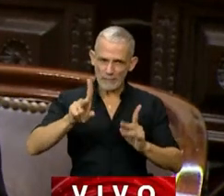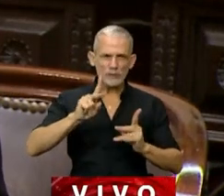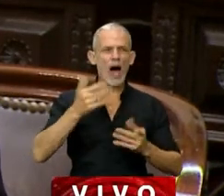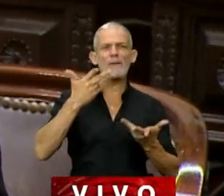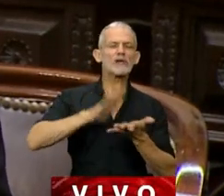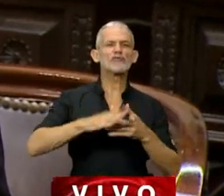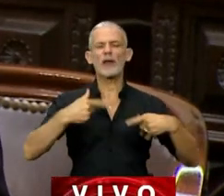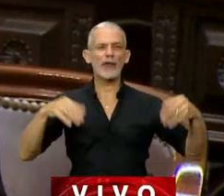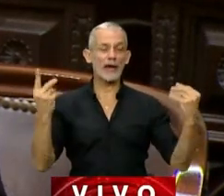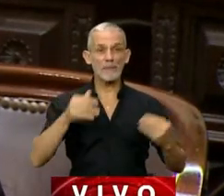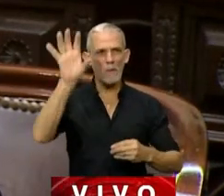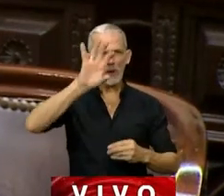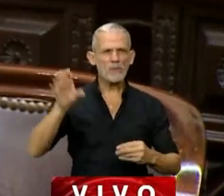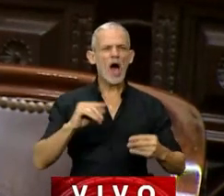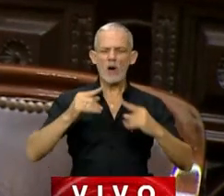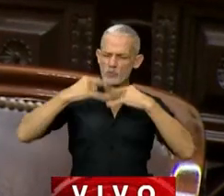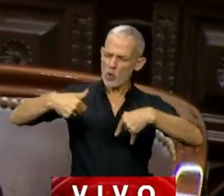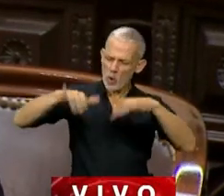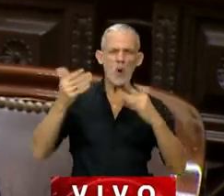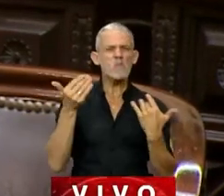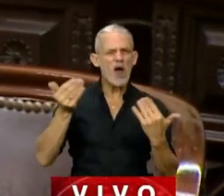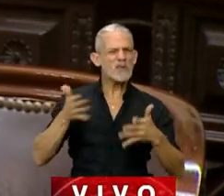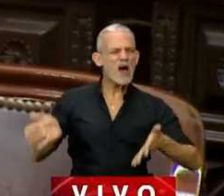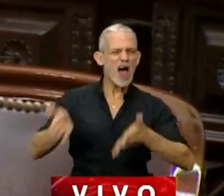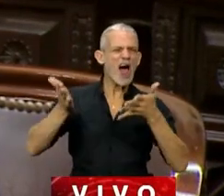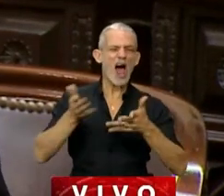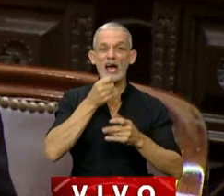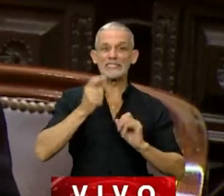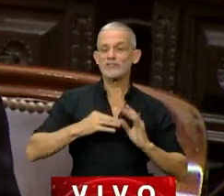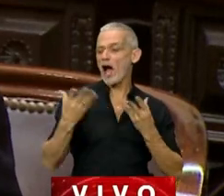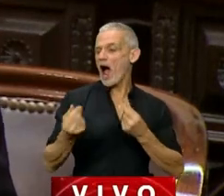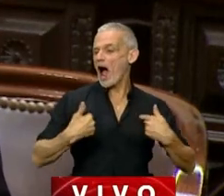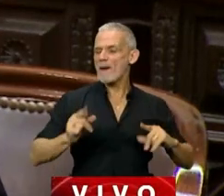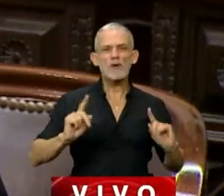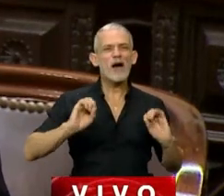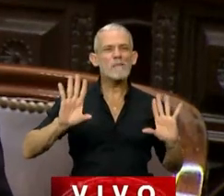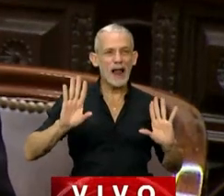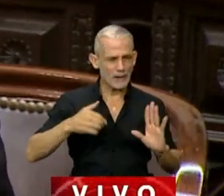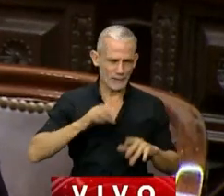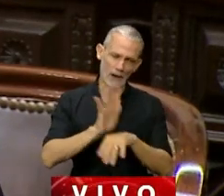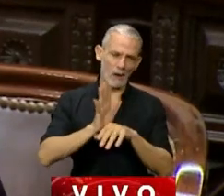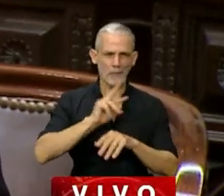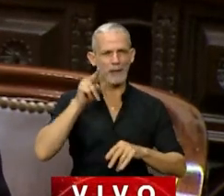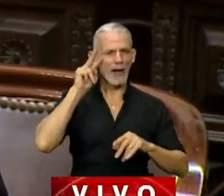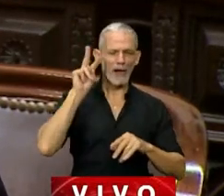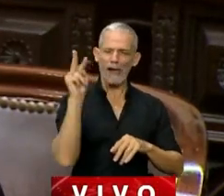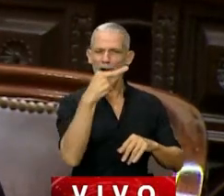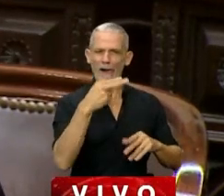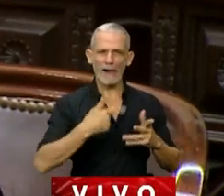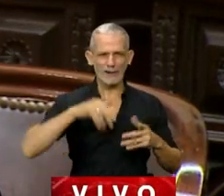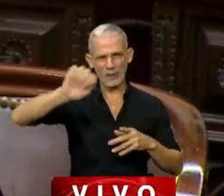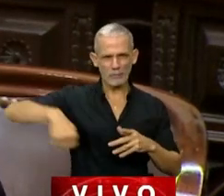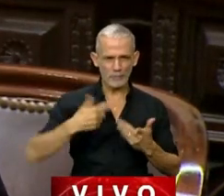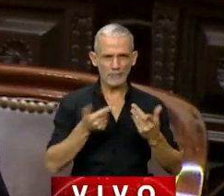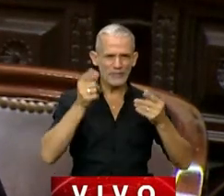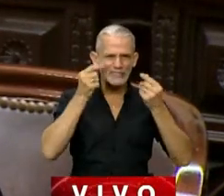que hablar de que las provincias se pueden desarrollar solamente y que le hacemos un mal si no las apoyamos, es mirar con un lente